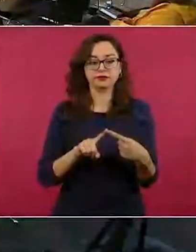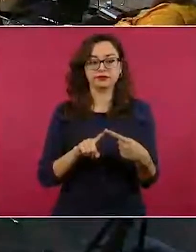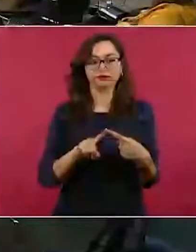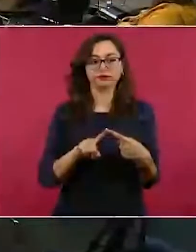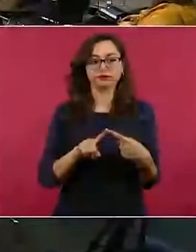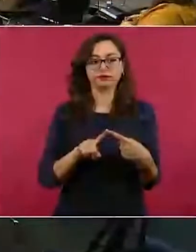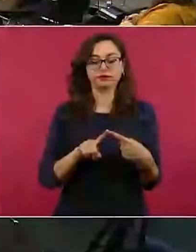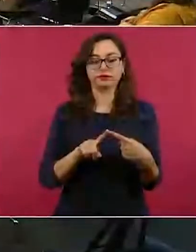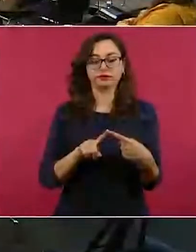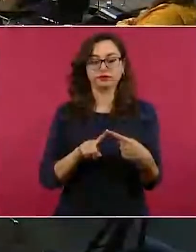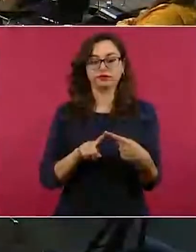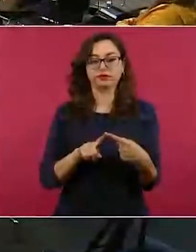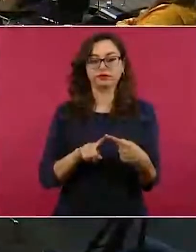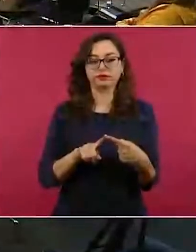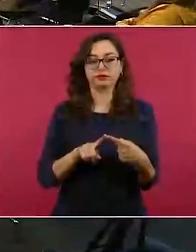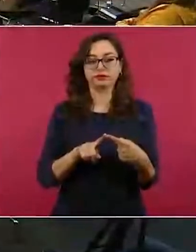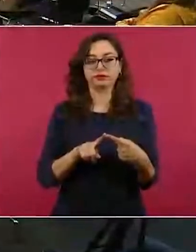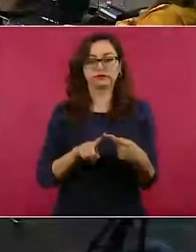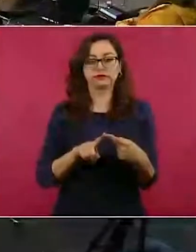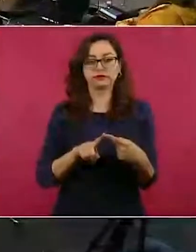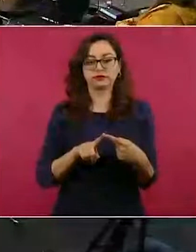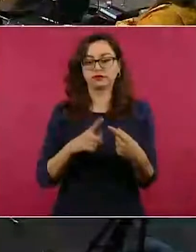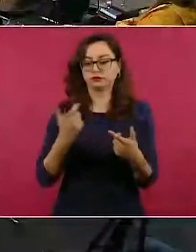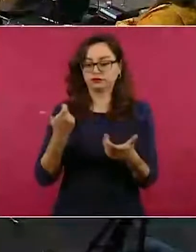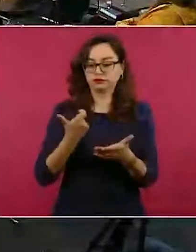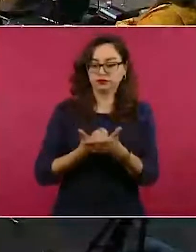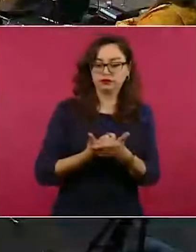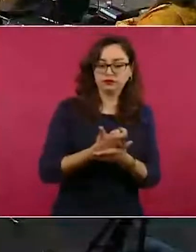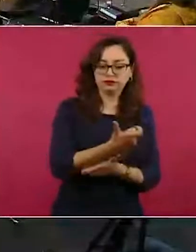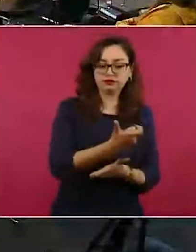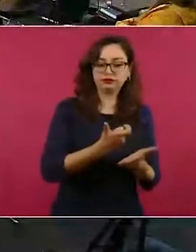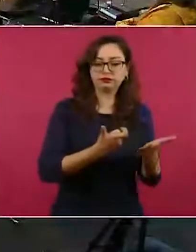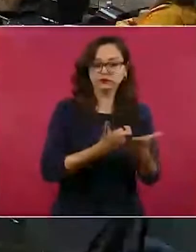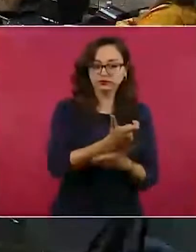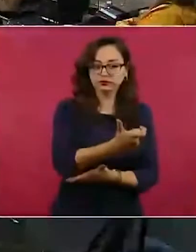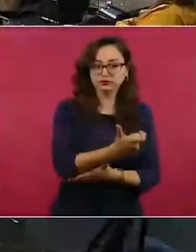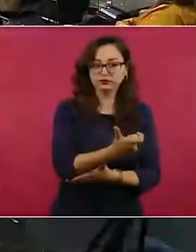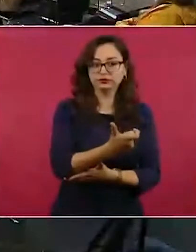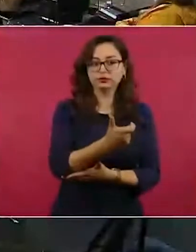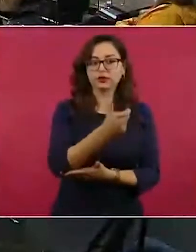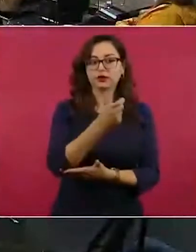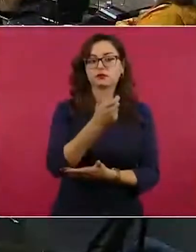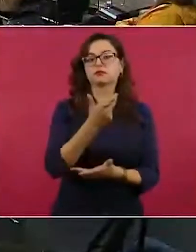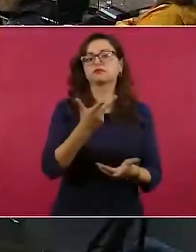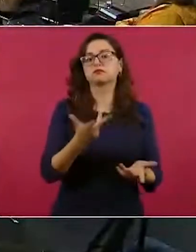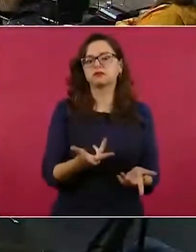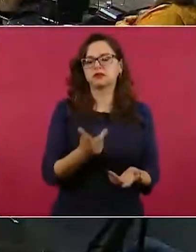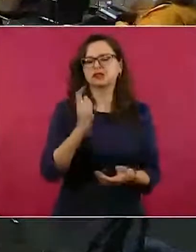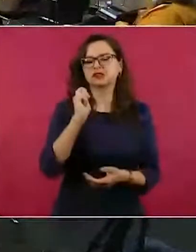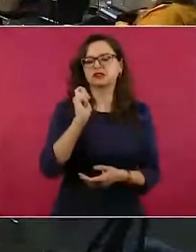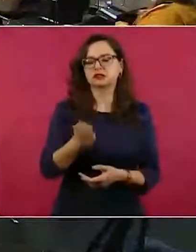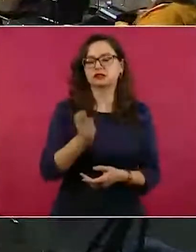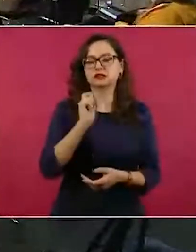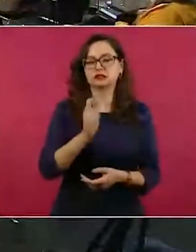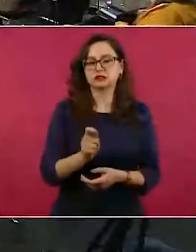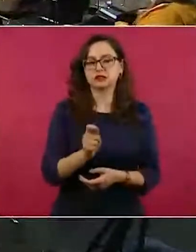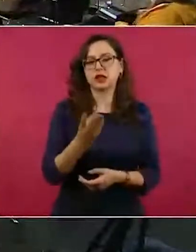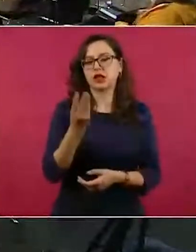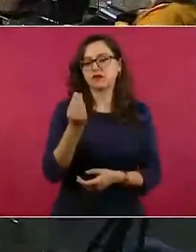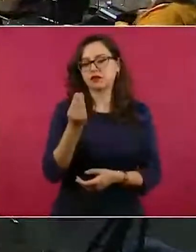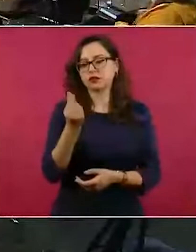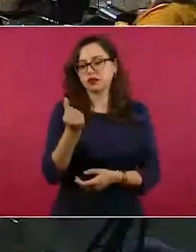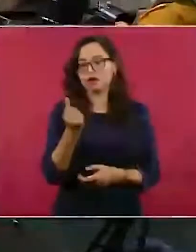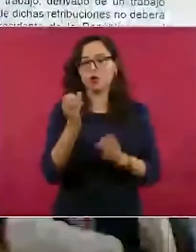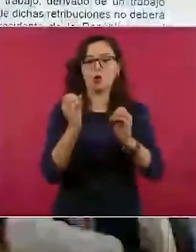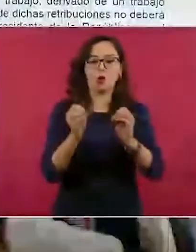o retribución, eso es a lo que me refería, toda percepción en efectivo o en